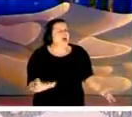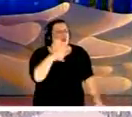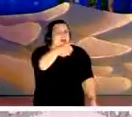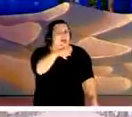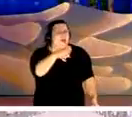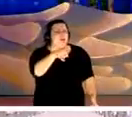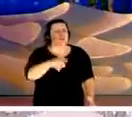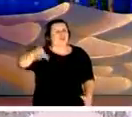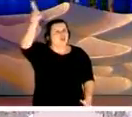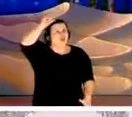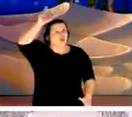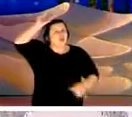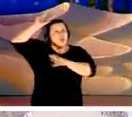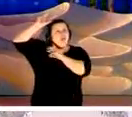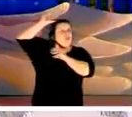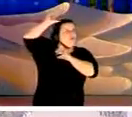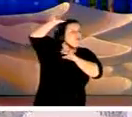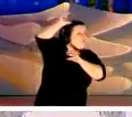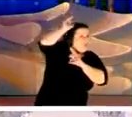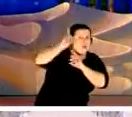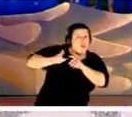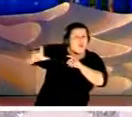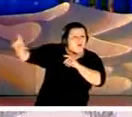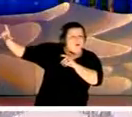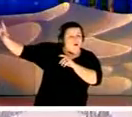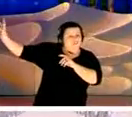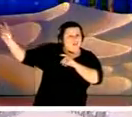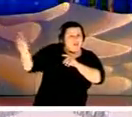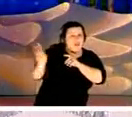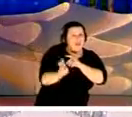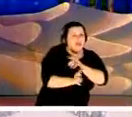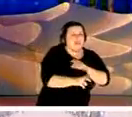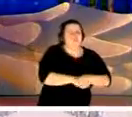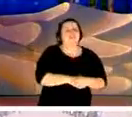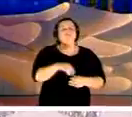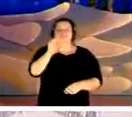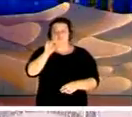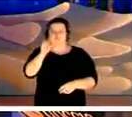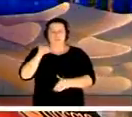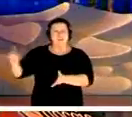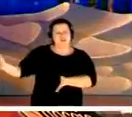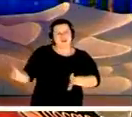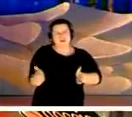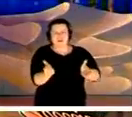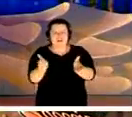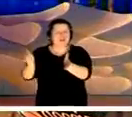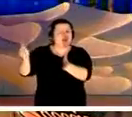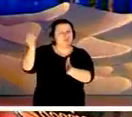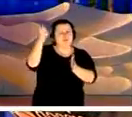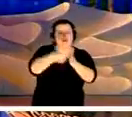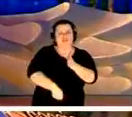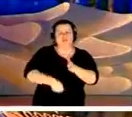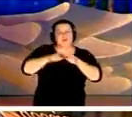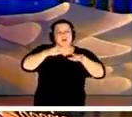desde muy lejos con el ejemplar ese o qué? Sí, atravesado los más duros caminos. Carrizal,